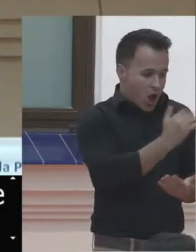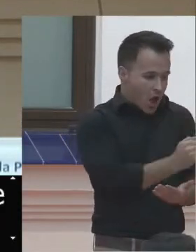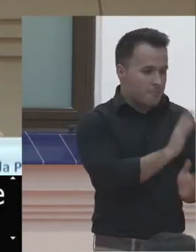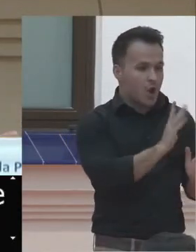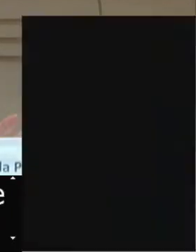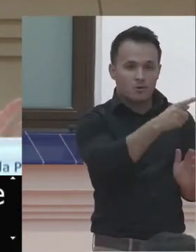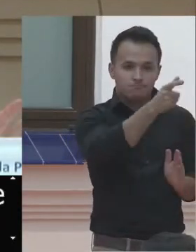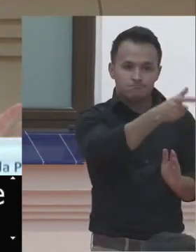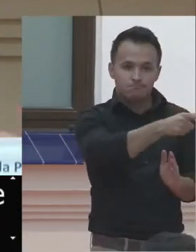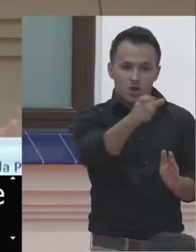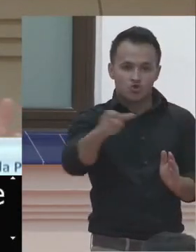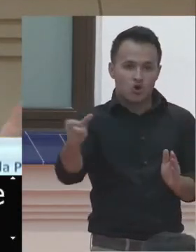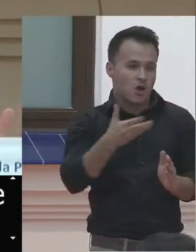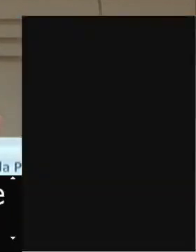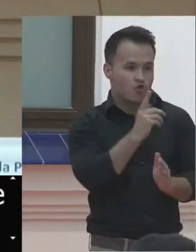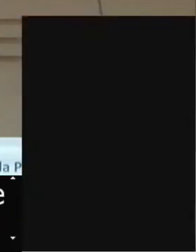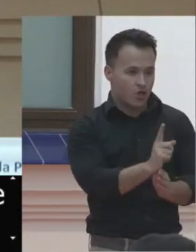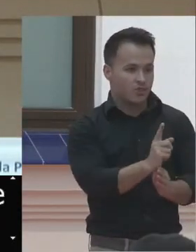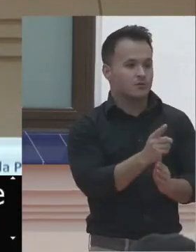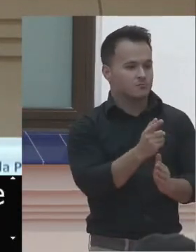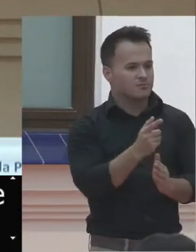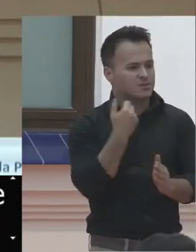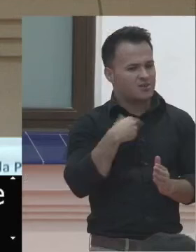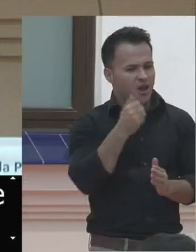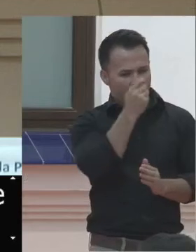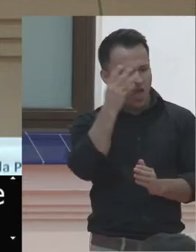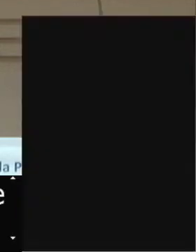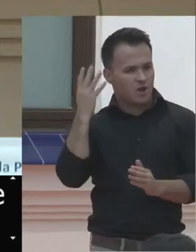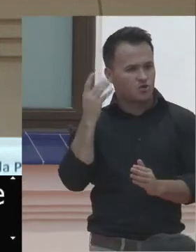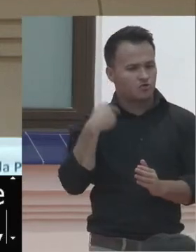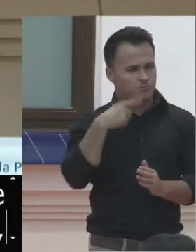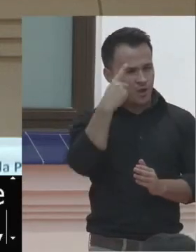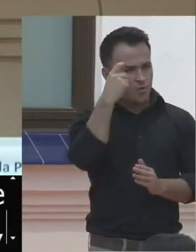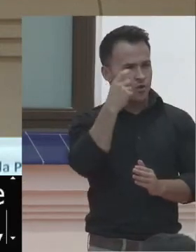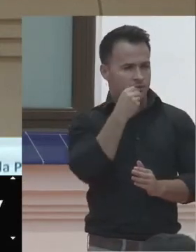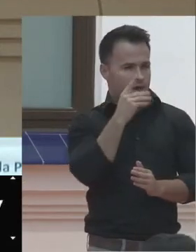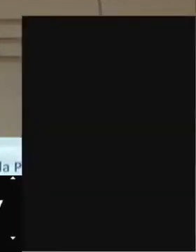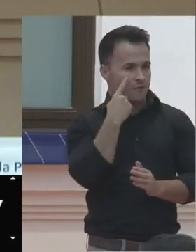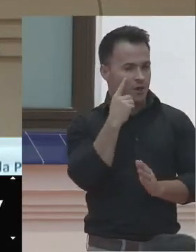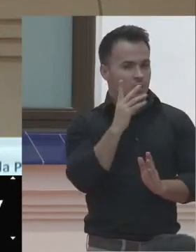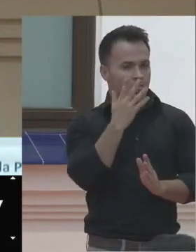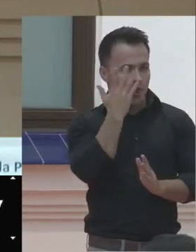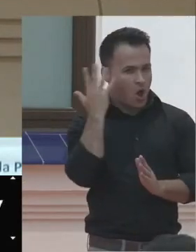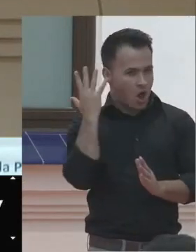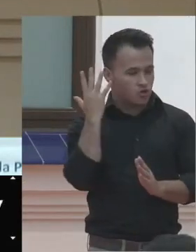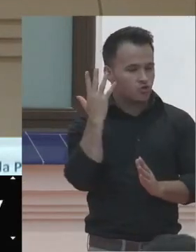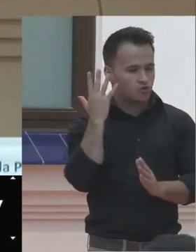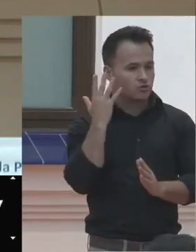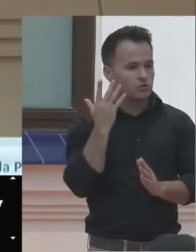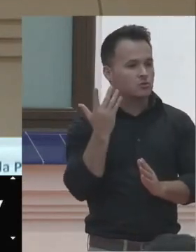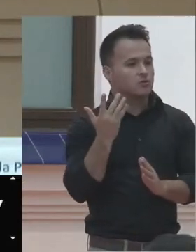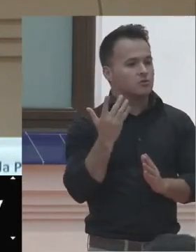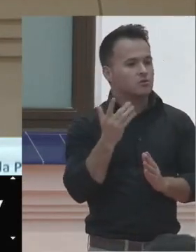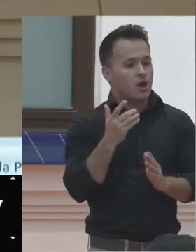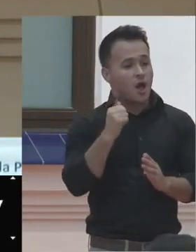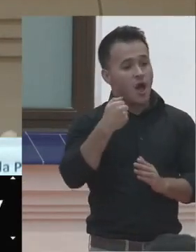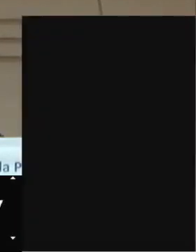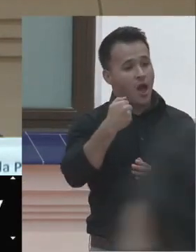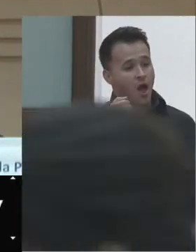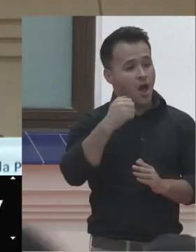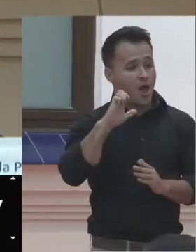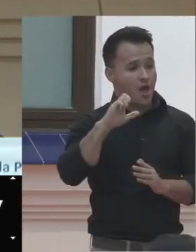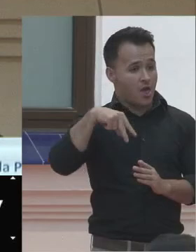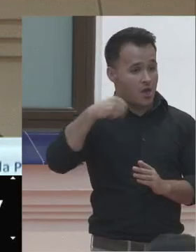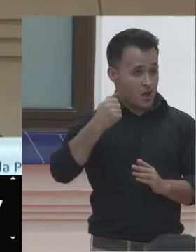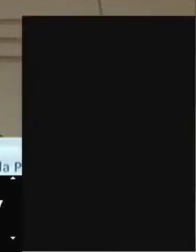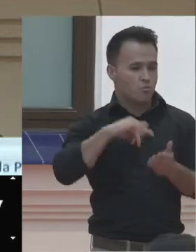conoce, pues ya hace años, ahora si no recuerdo mal, 5 años, AENA desarrolló un proyecto que